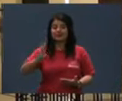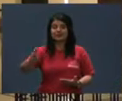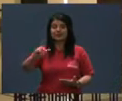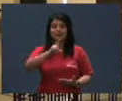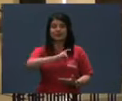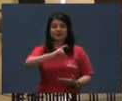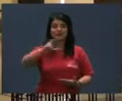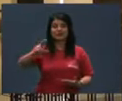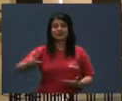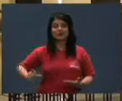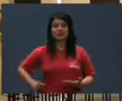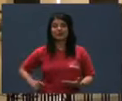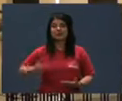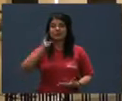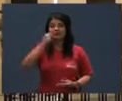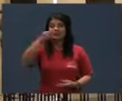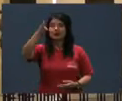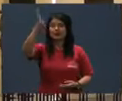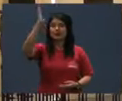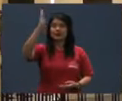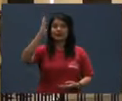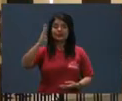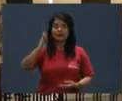Señor Cristo,